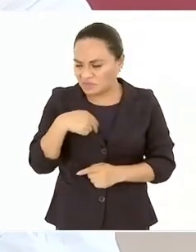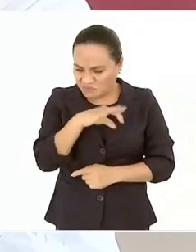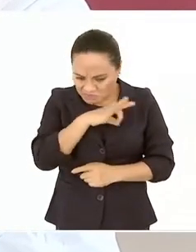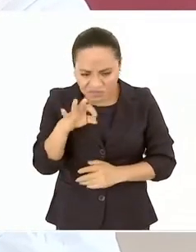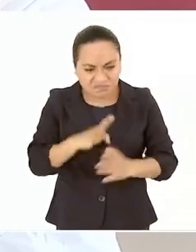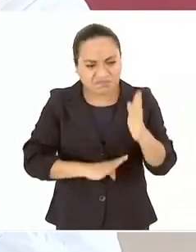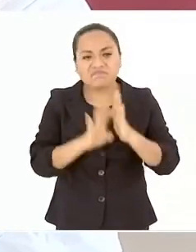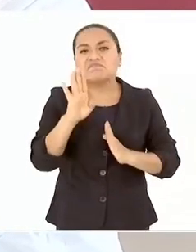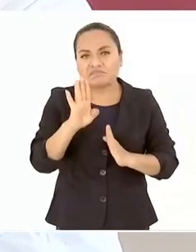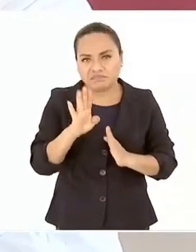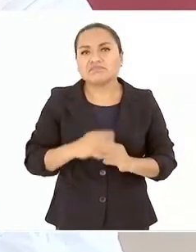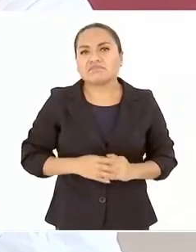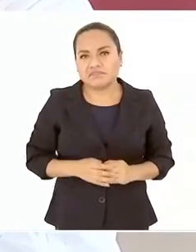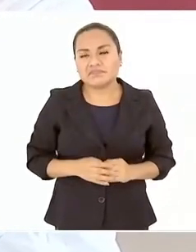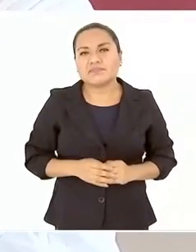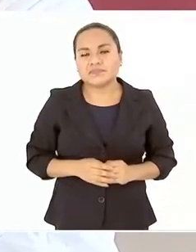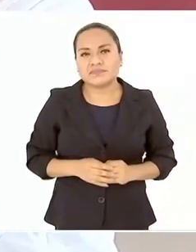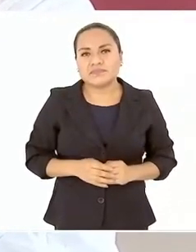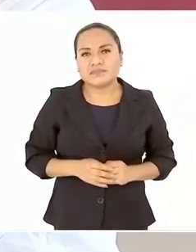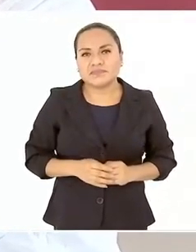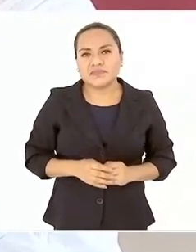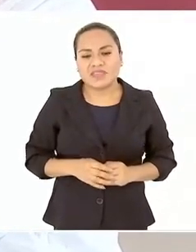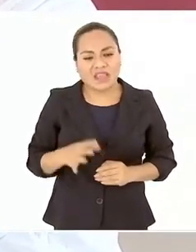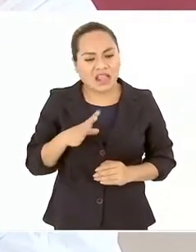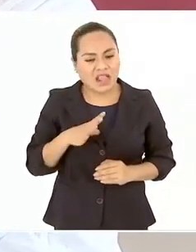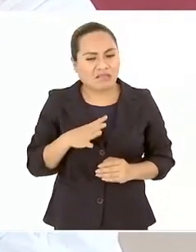Porque había muchísimo,